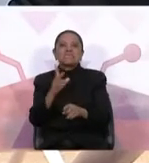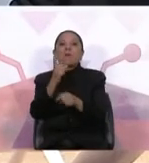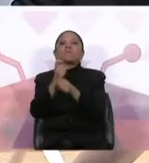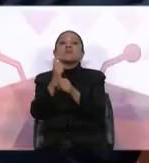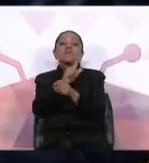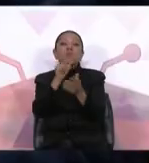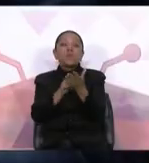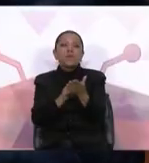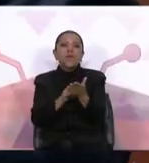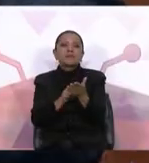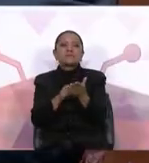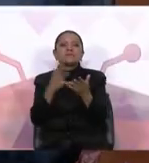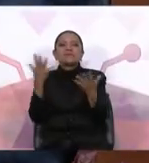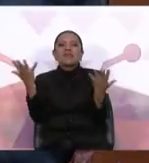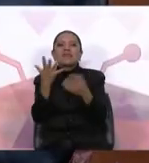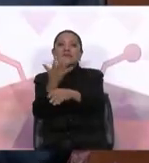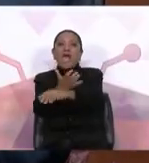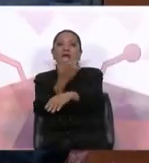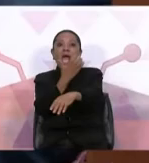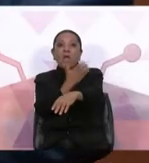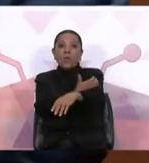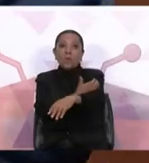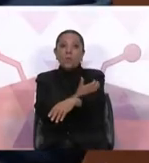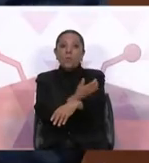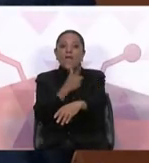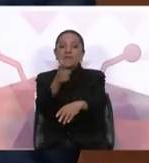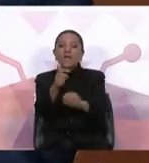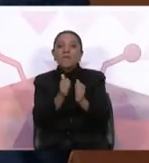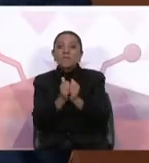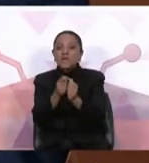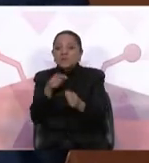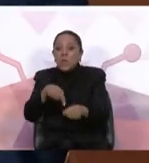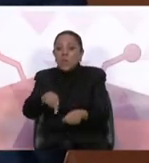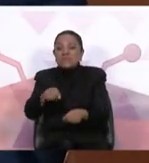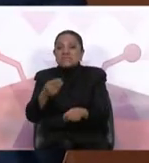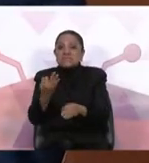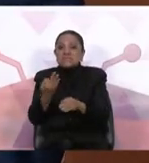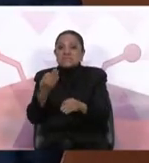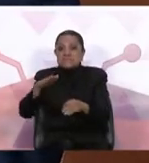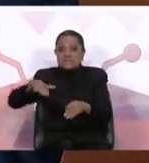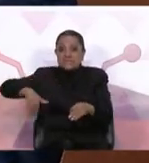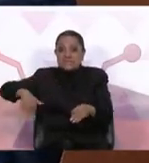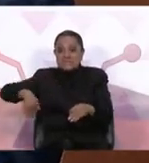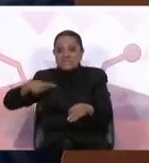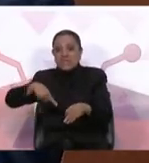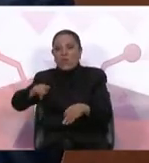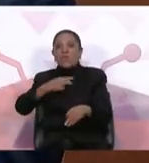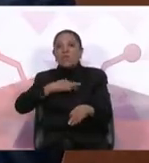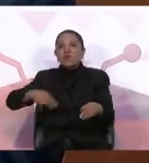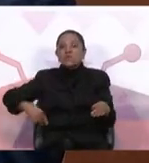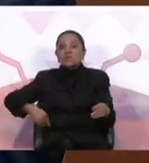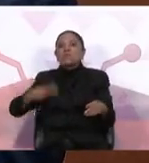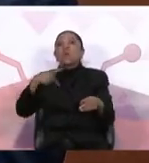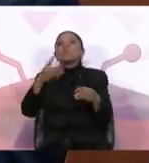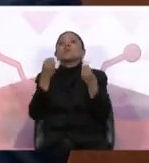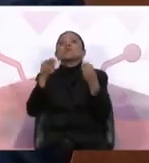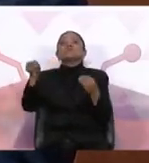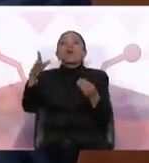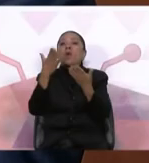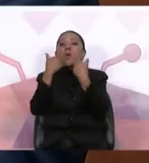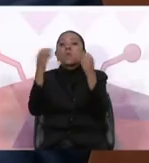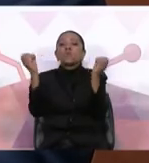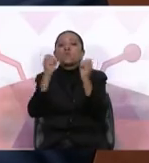miento en estas comunidades cámaras del municipio recordemos que muchas de ellas donde la experiencia hablamos de xocotla hablamos